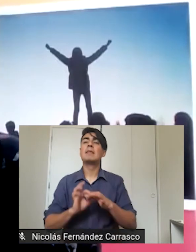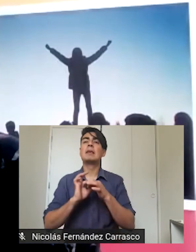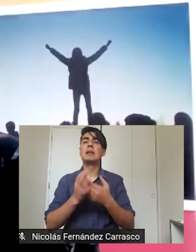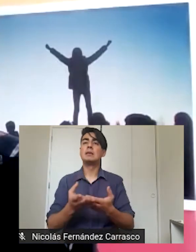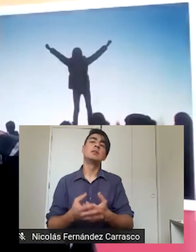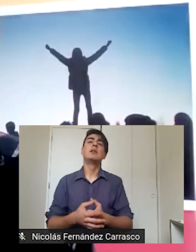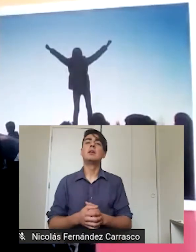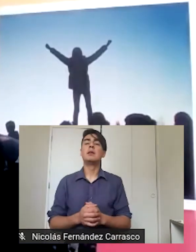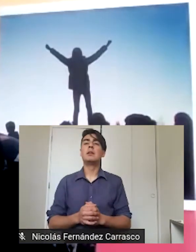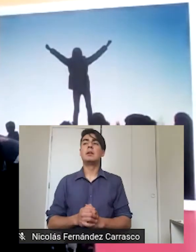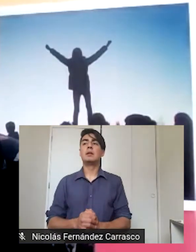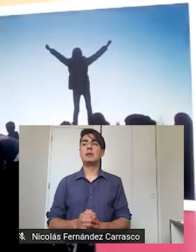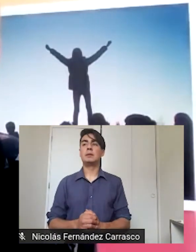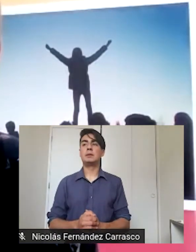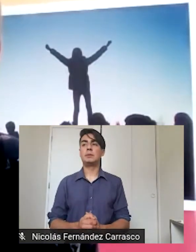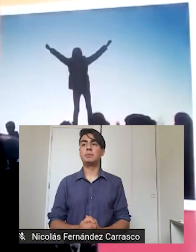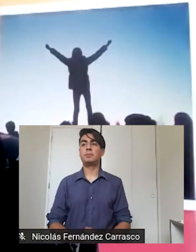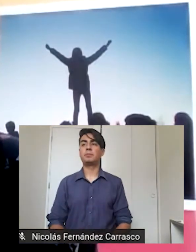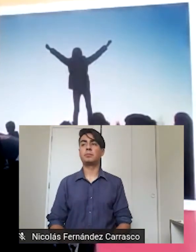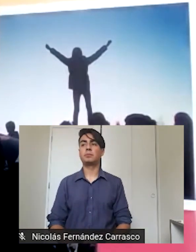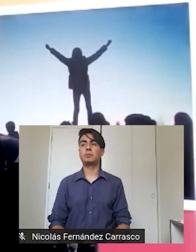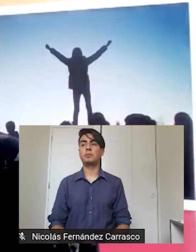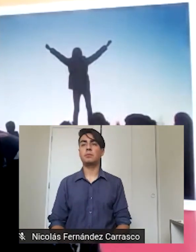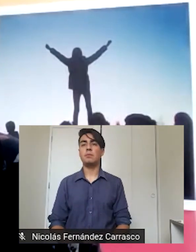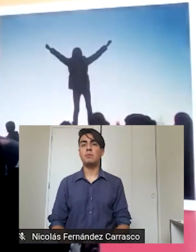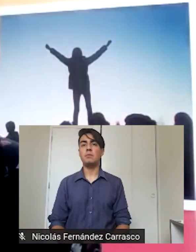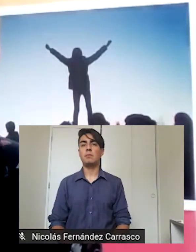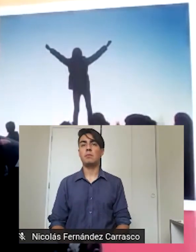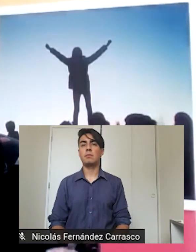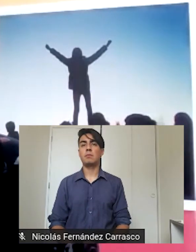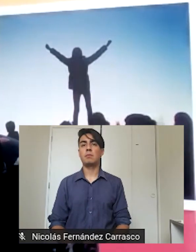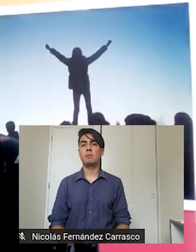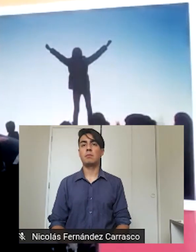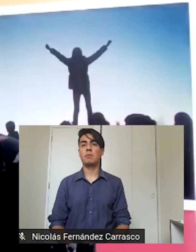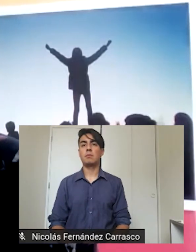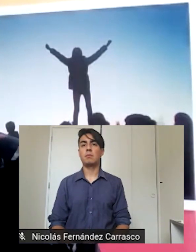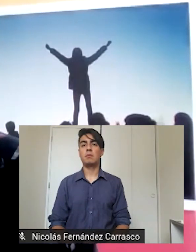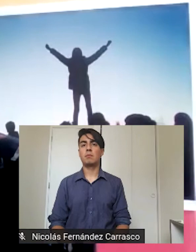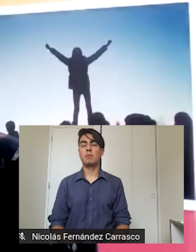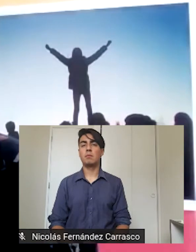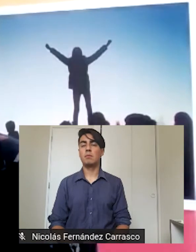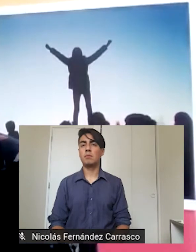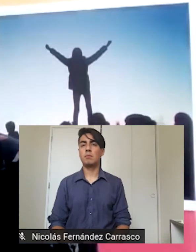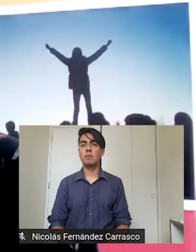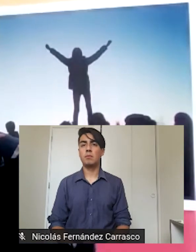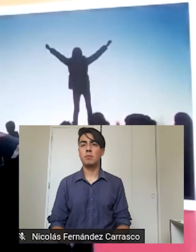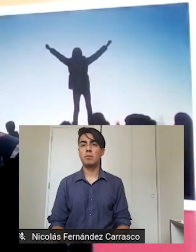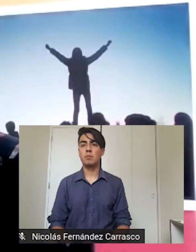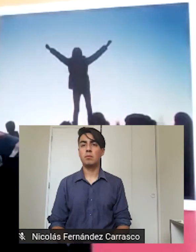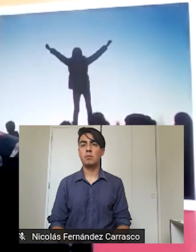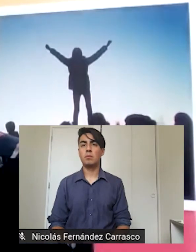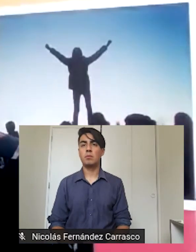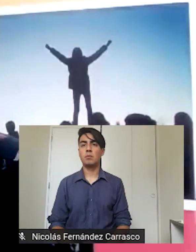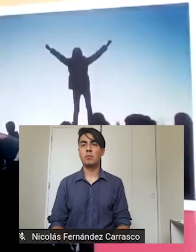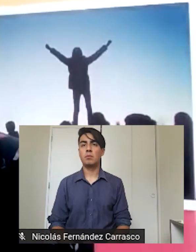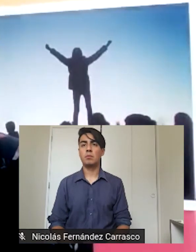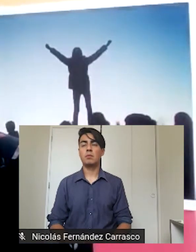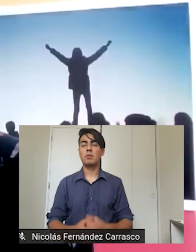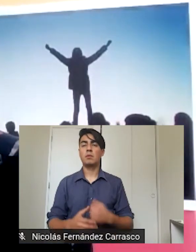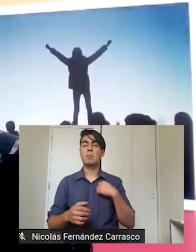La primera fue, voy a comenzar con la respuesta de la segunda